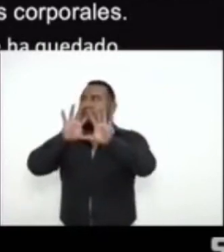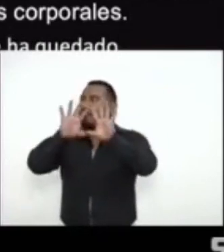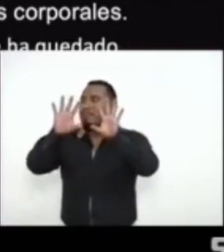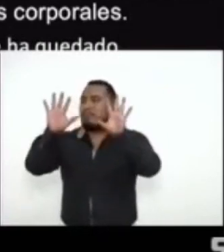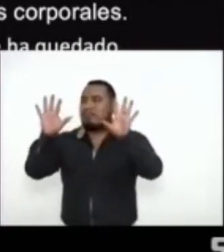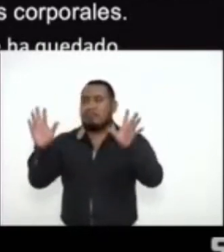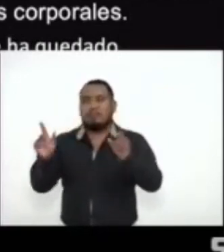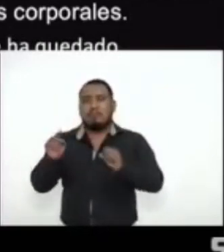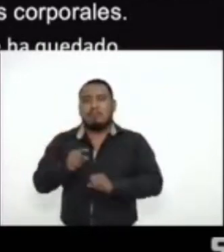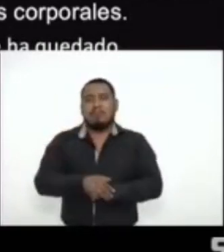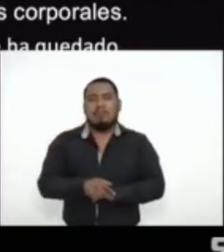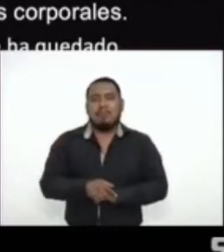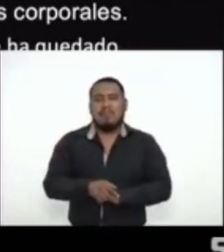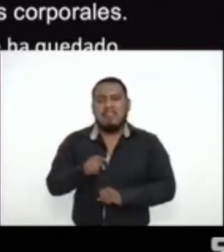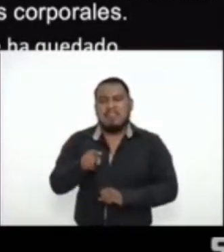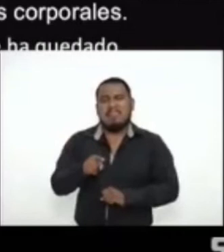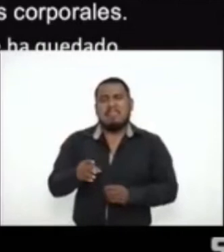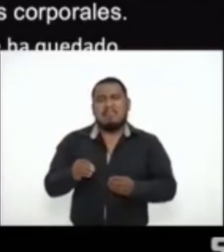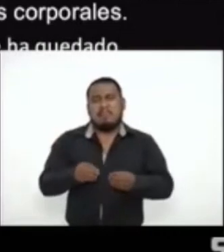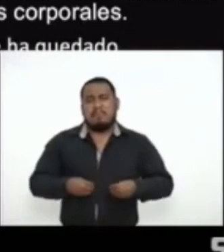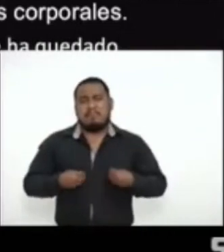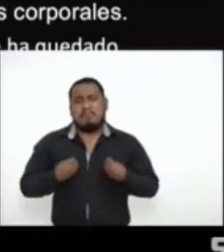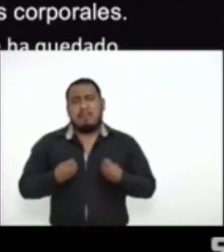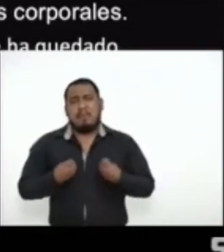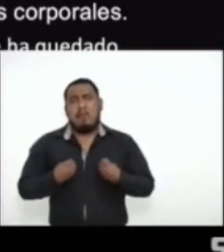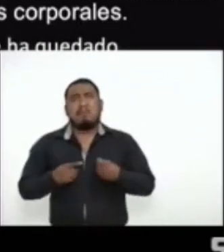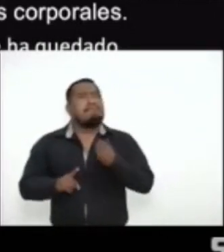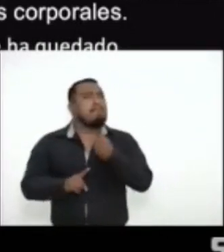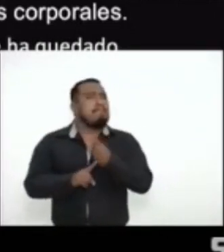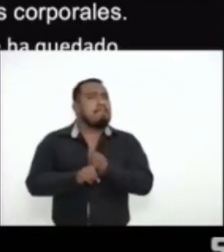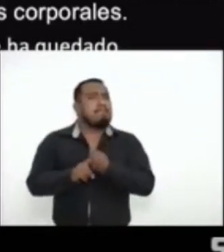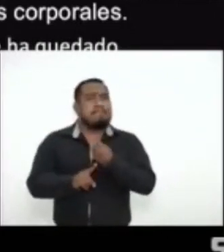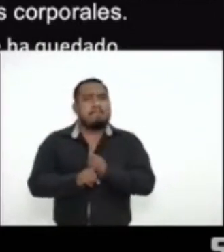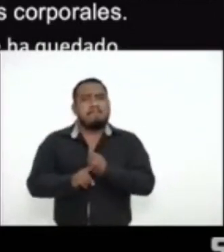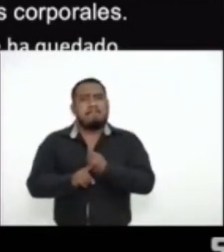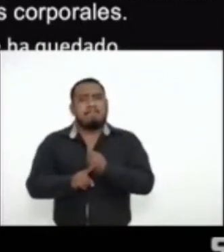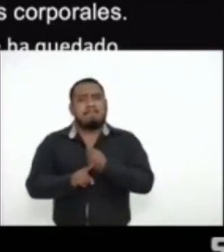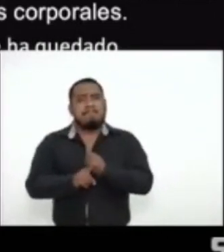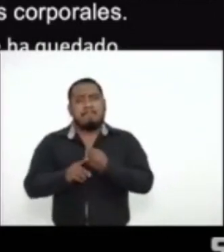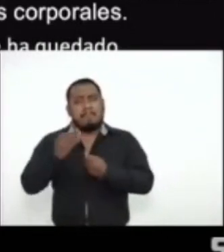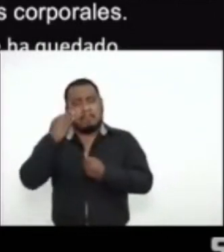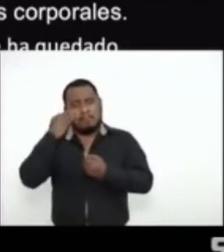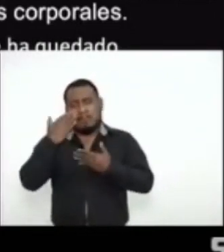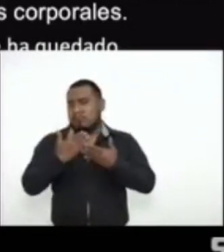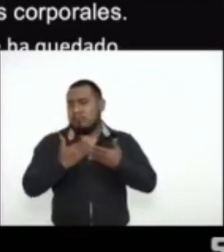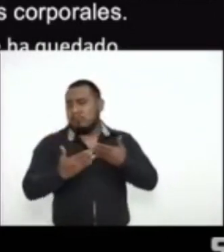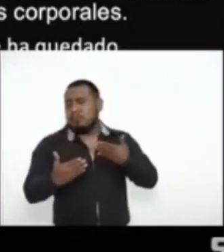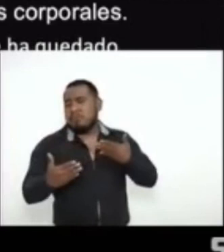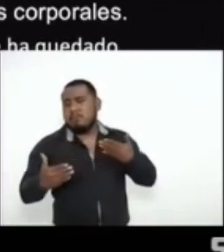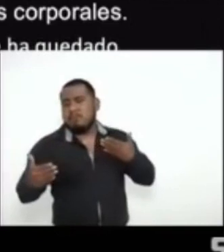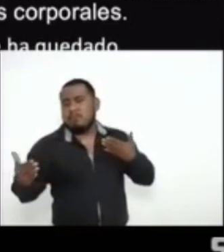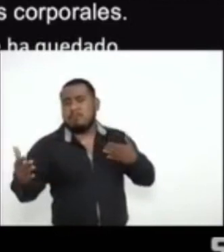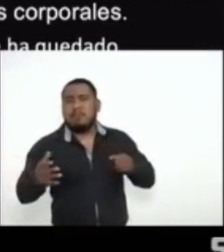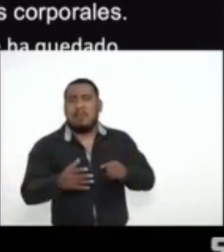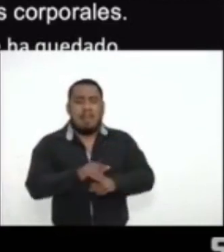vive en ese momento de bioshock va a ser una situación que la vamos a estar sosteniendo en el tiempo y es lo que va a determinar